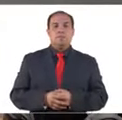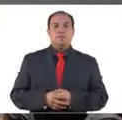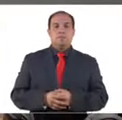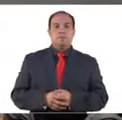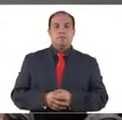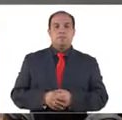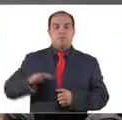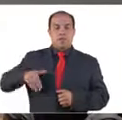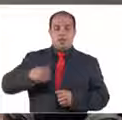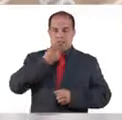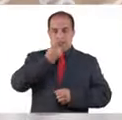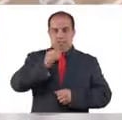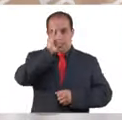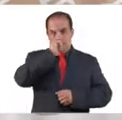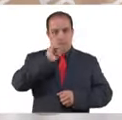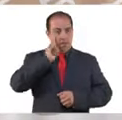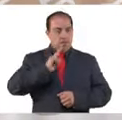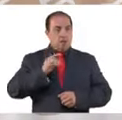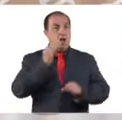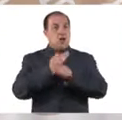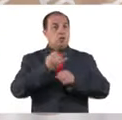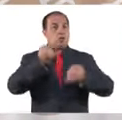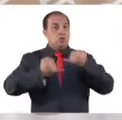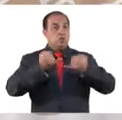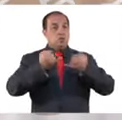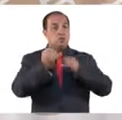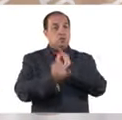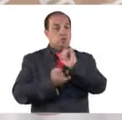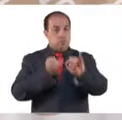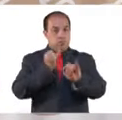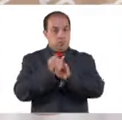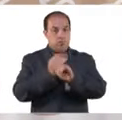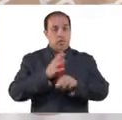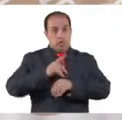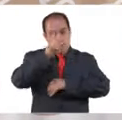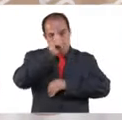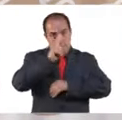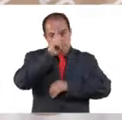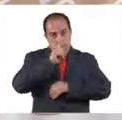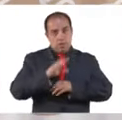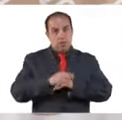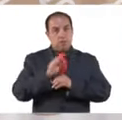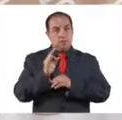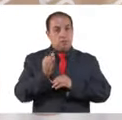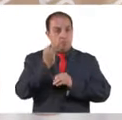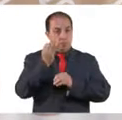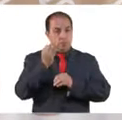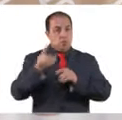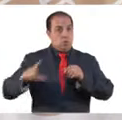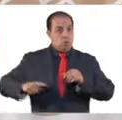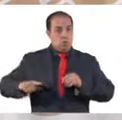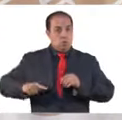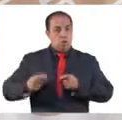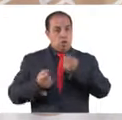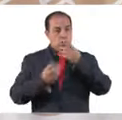Le lo comentaba la jefa, sí es sujeto de un juicio internacional y ha tenido la recomendación de la Secretaría de Economía Federal, pero hay algunos detalles que ya se conocen. Era una tableta